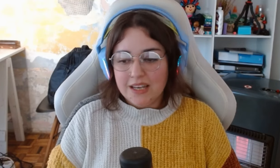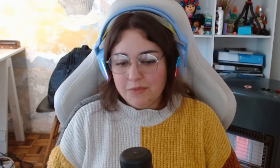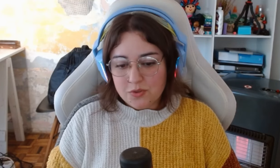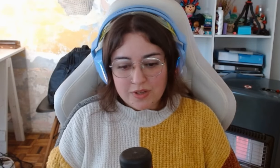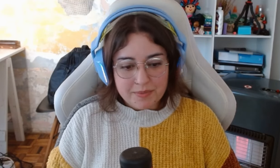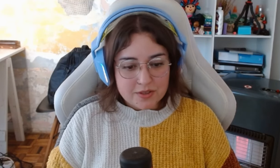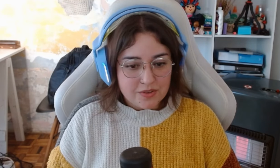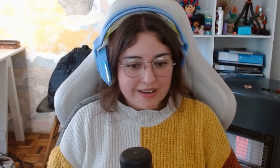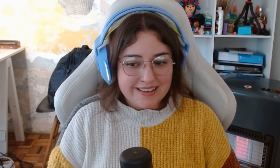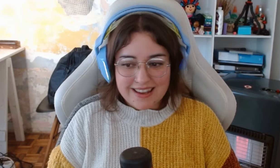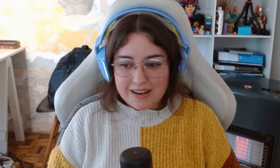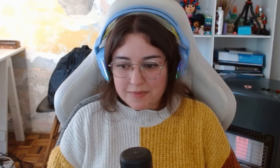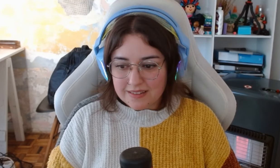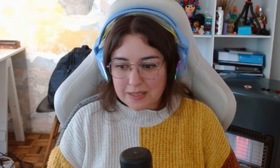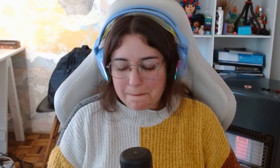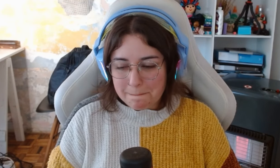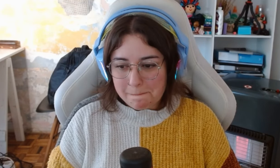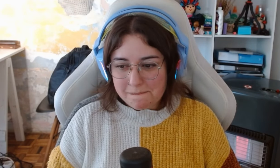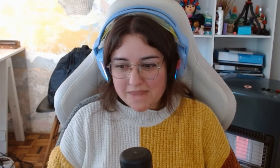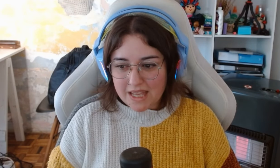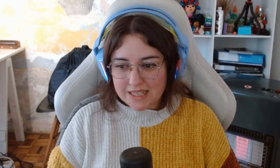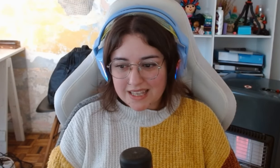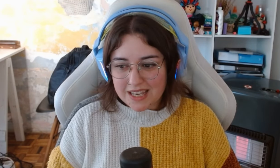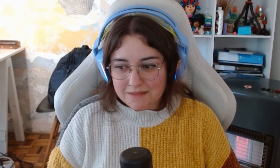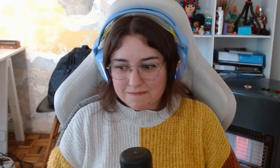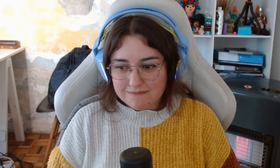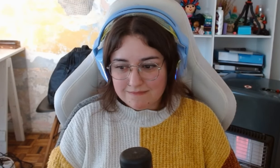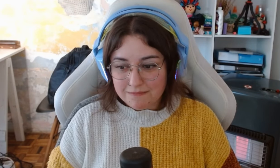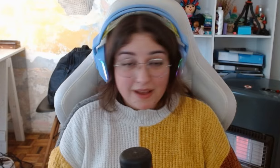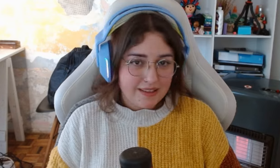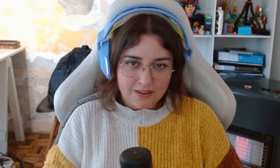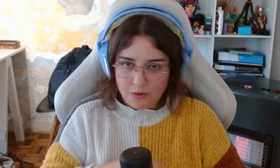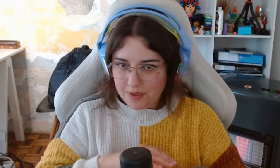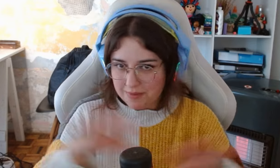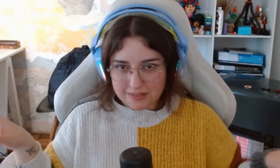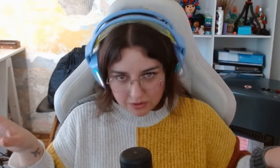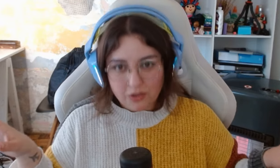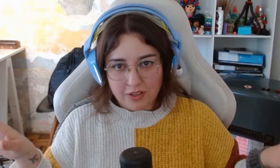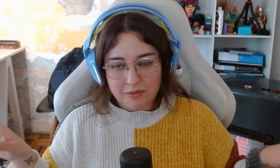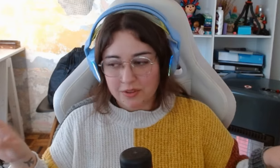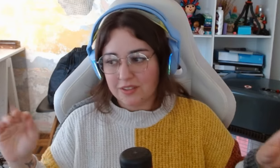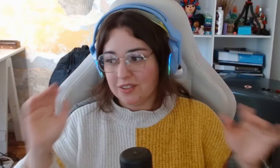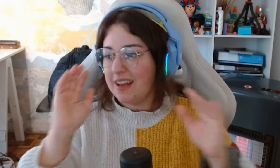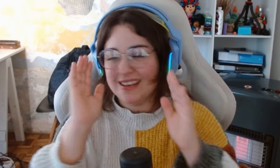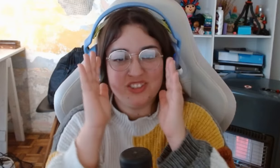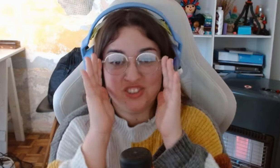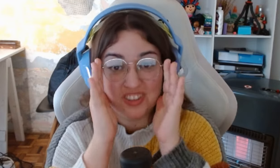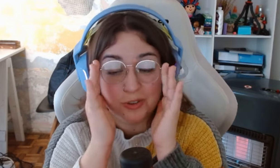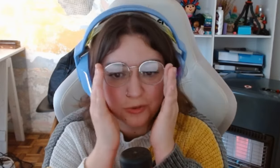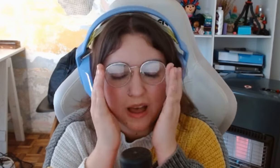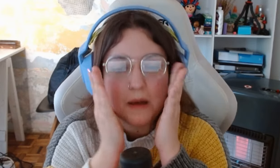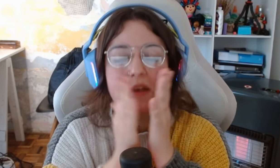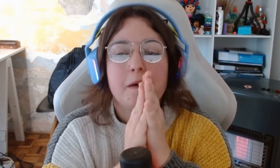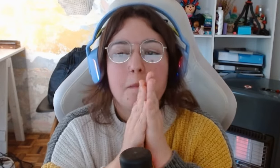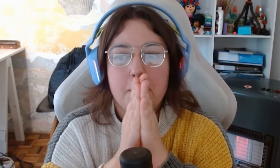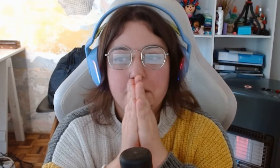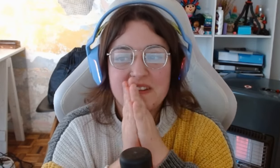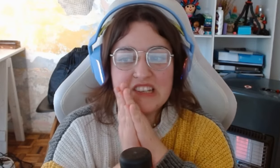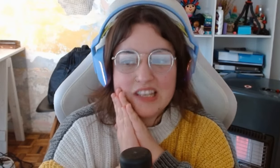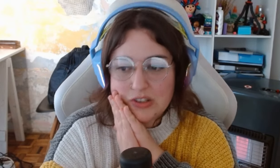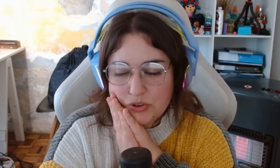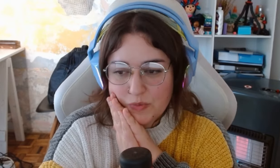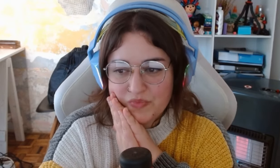Y AMLO es una persona realmente que va a estar, obviamente, en todos los libros de historia, eso sin duda.